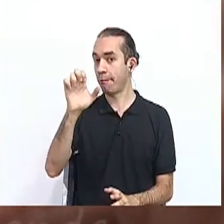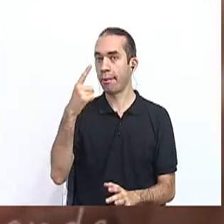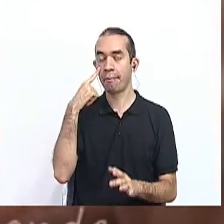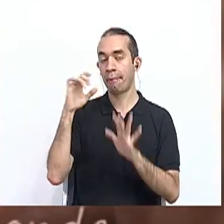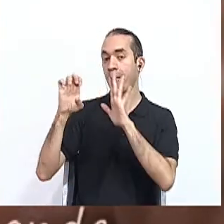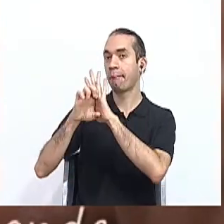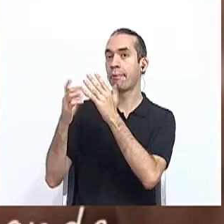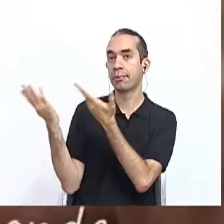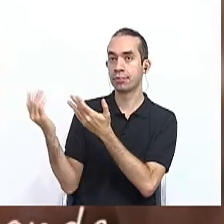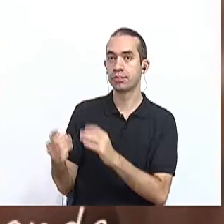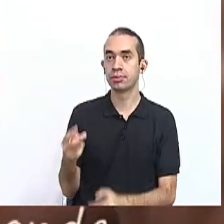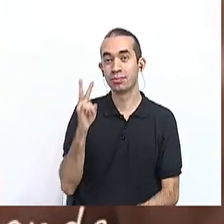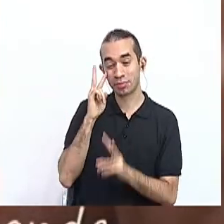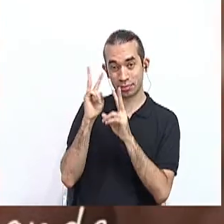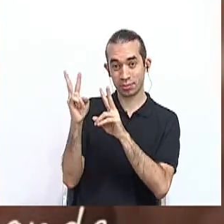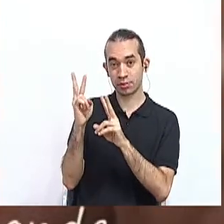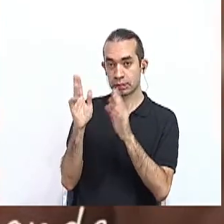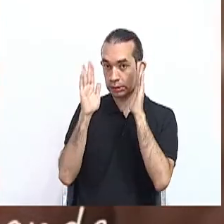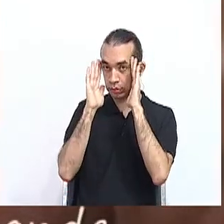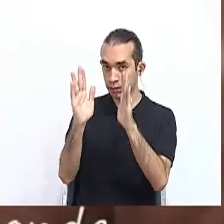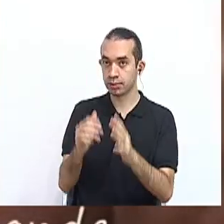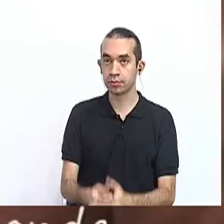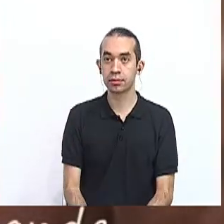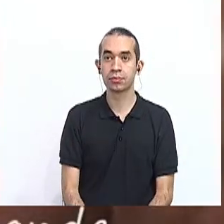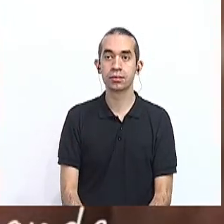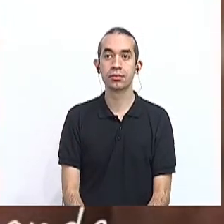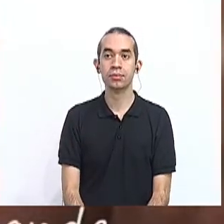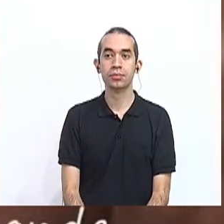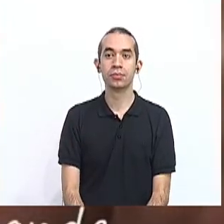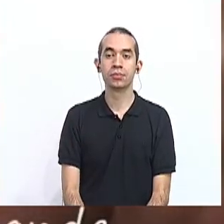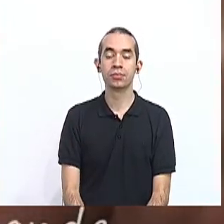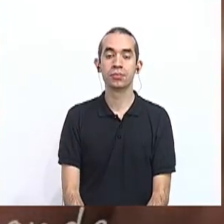ejemplo. Observemos detenidamente.